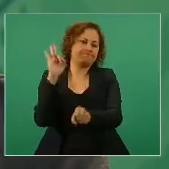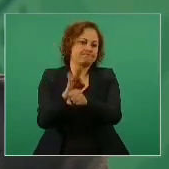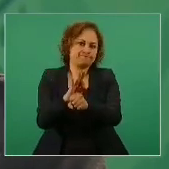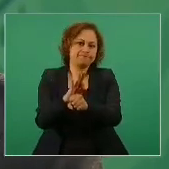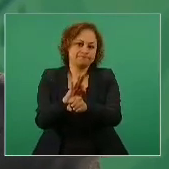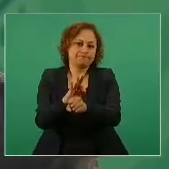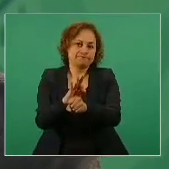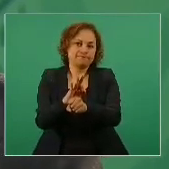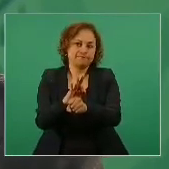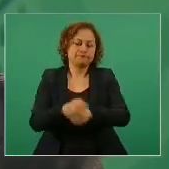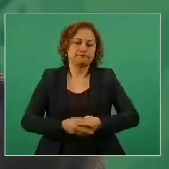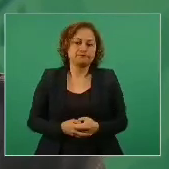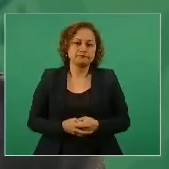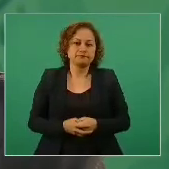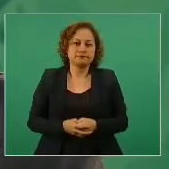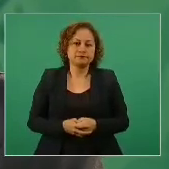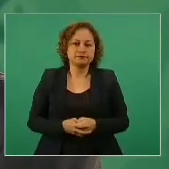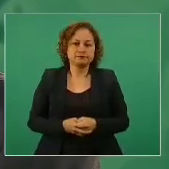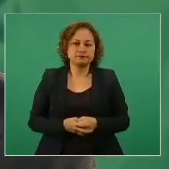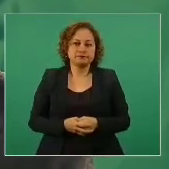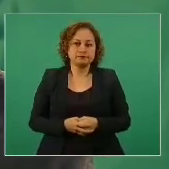Y un acto